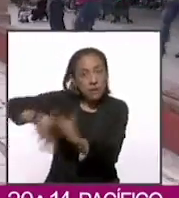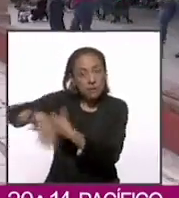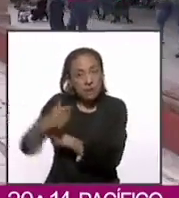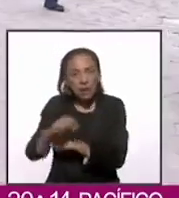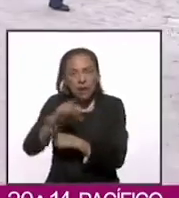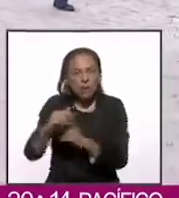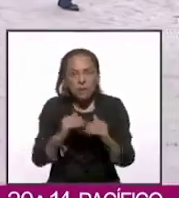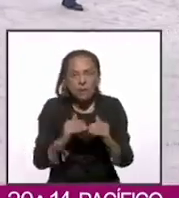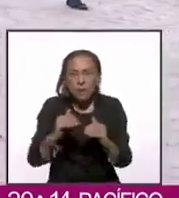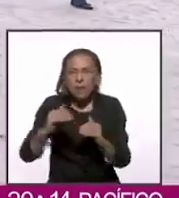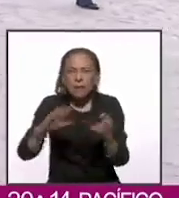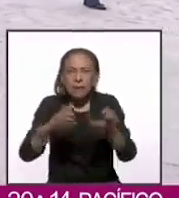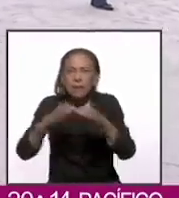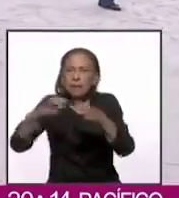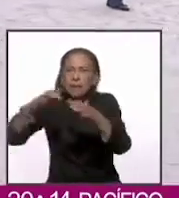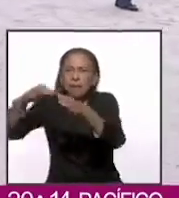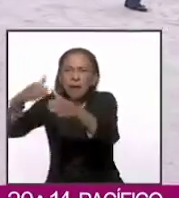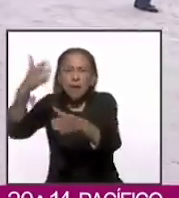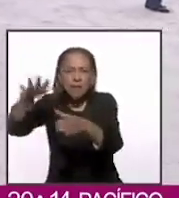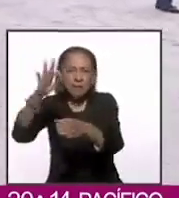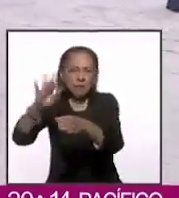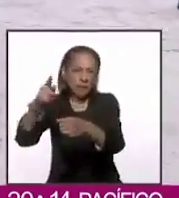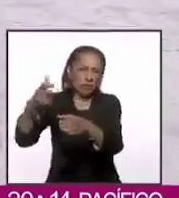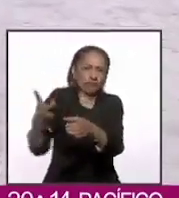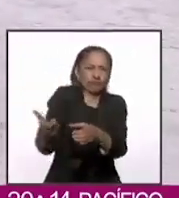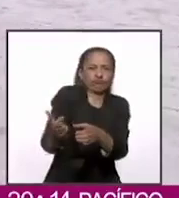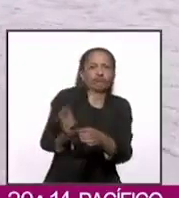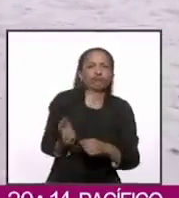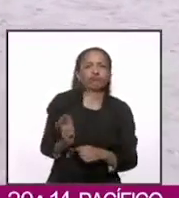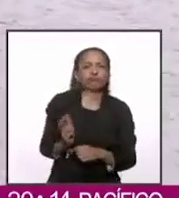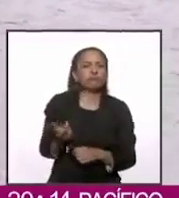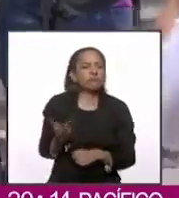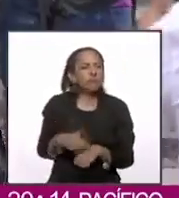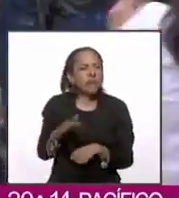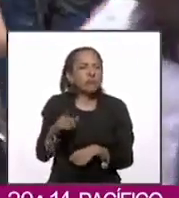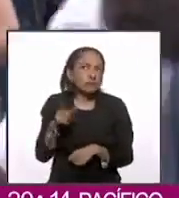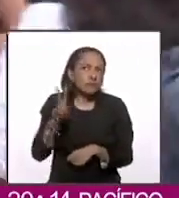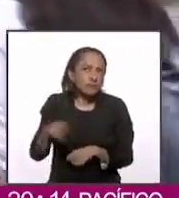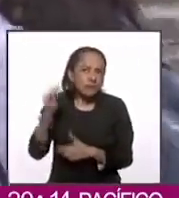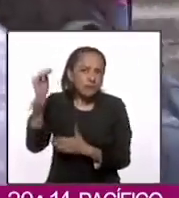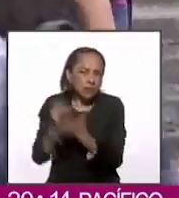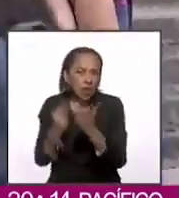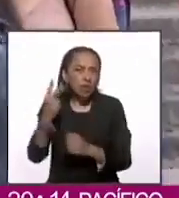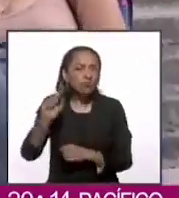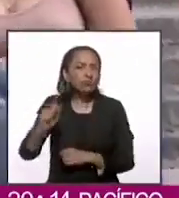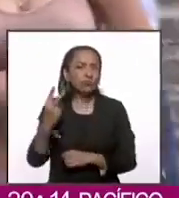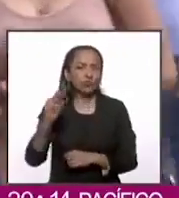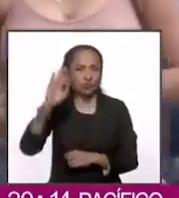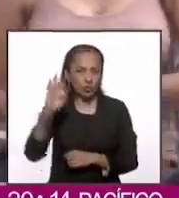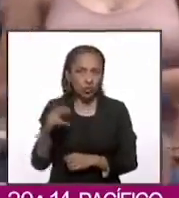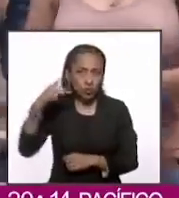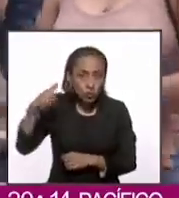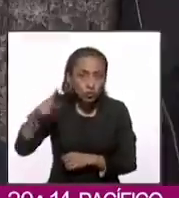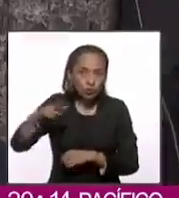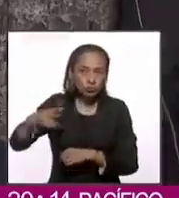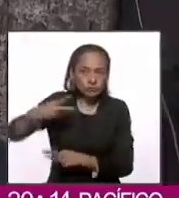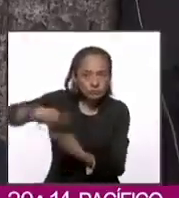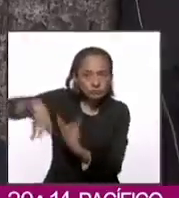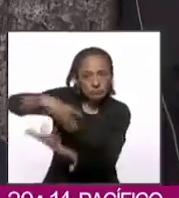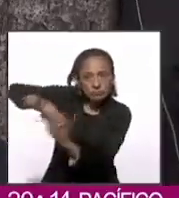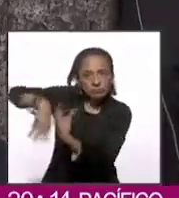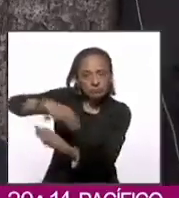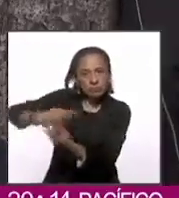más rico que, bueno, lo que reportan es que tuvo una reducción de 2.2% en su ingreso, aunque esta no es